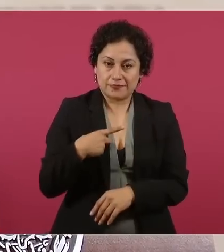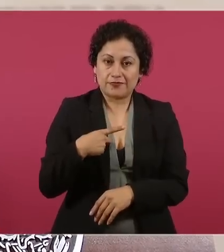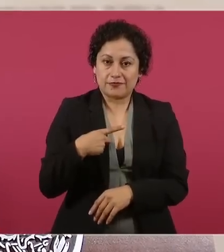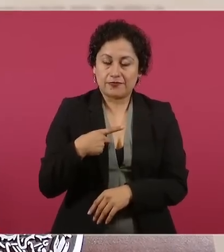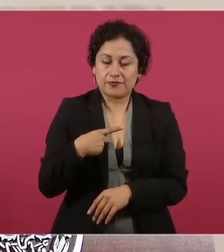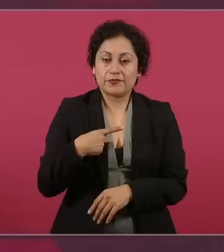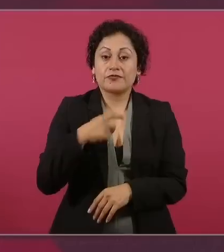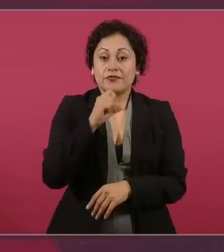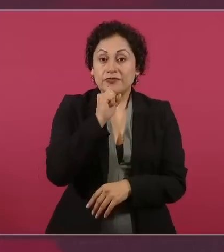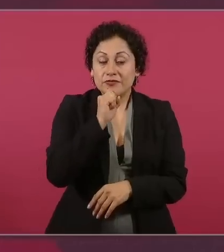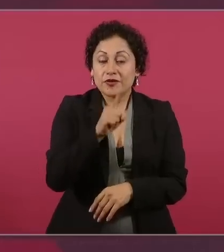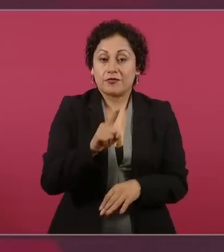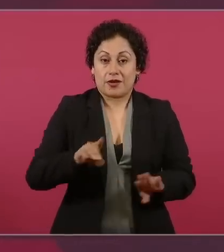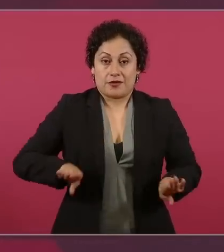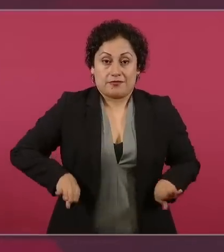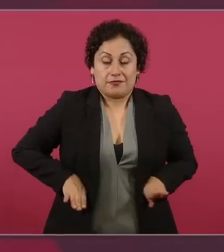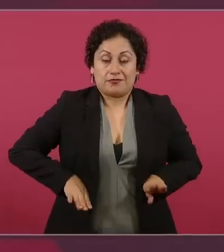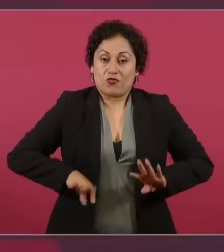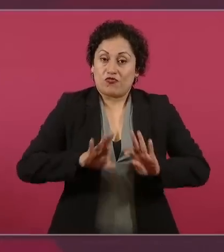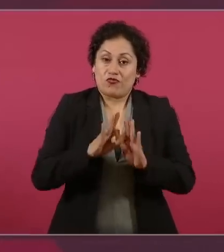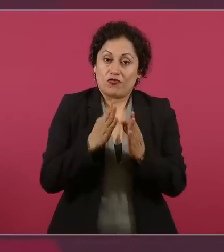la forma, los estilos